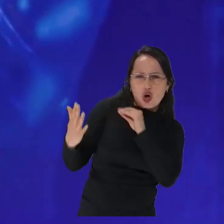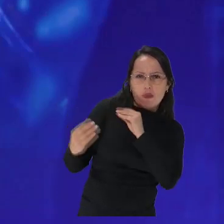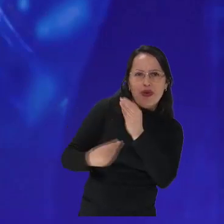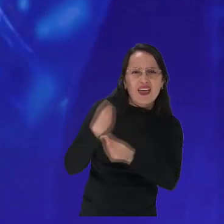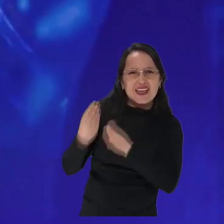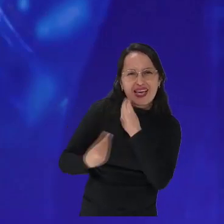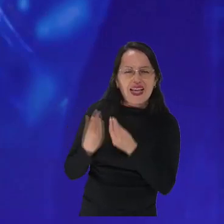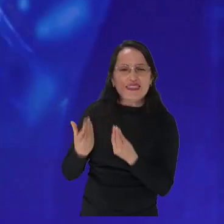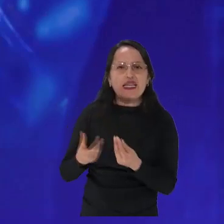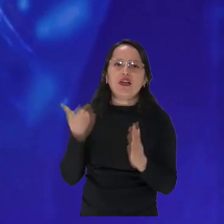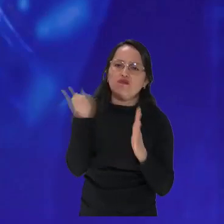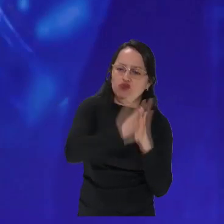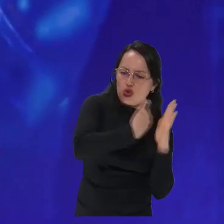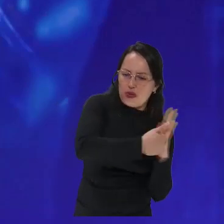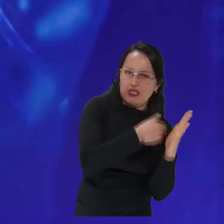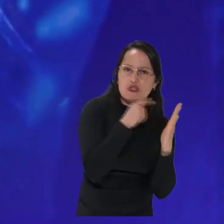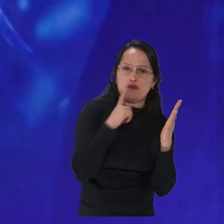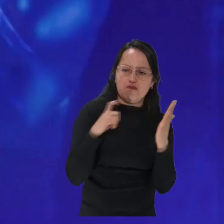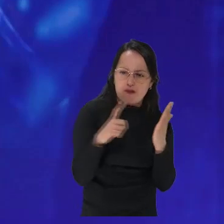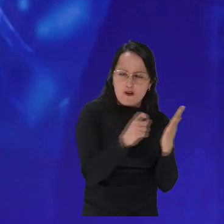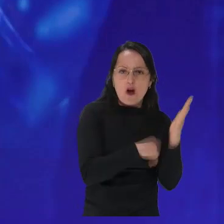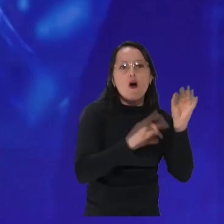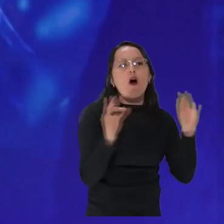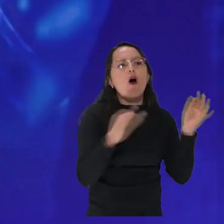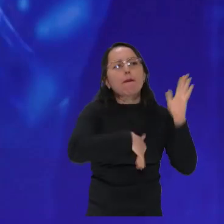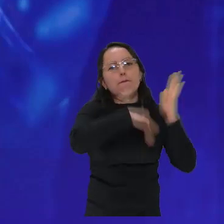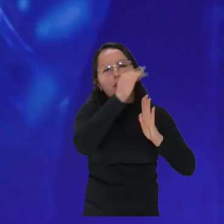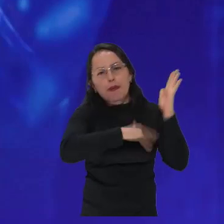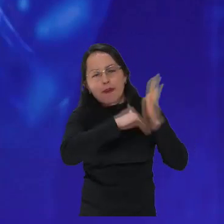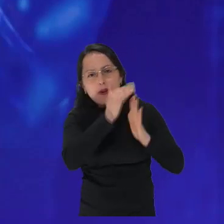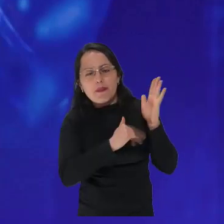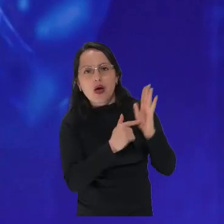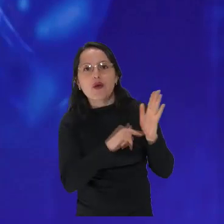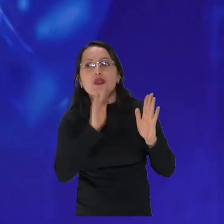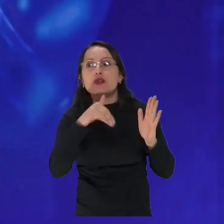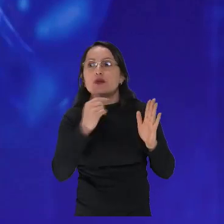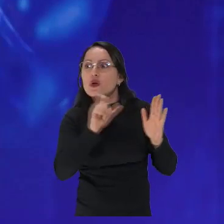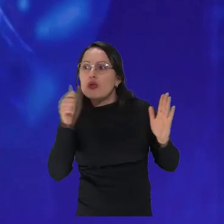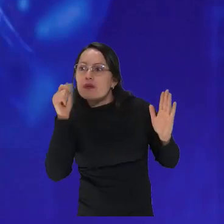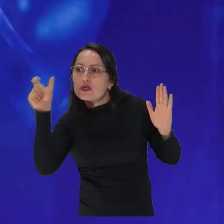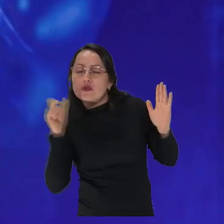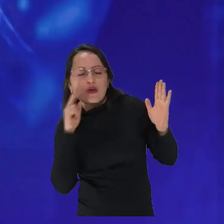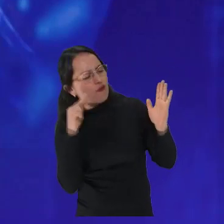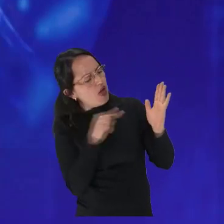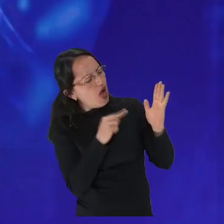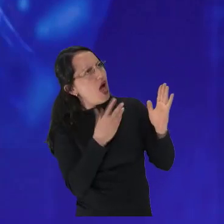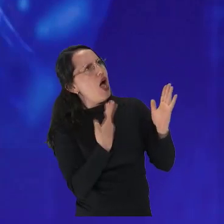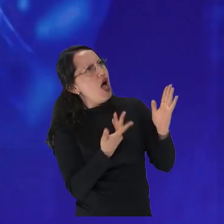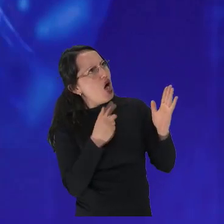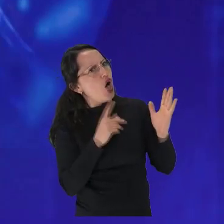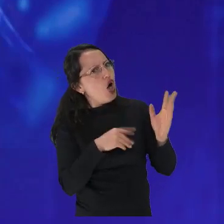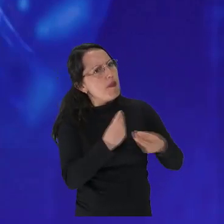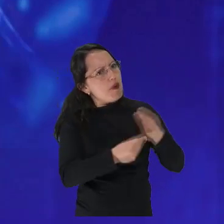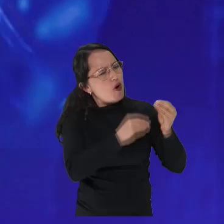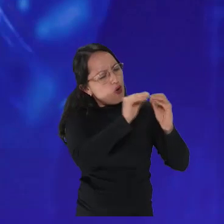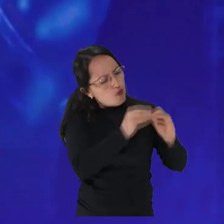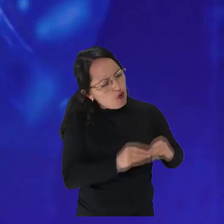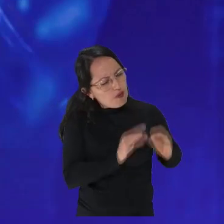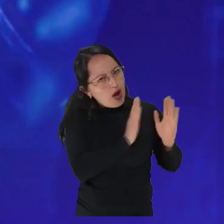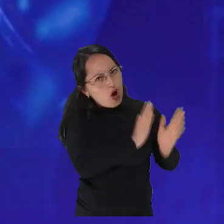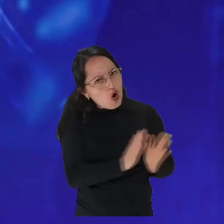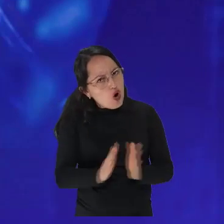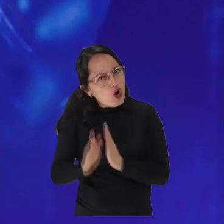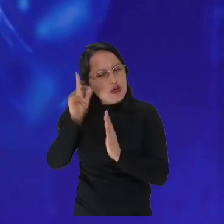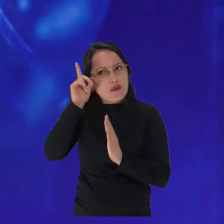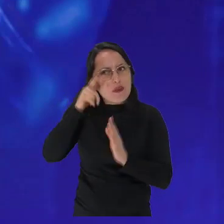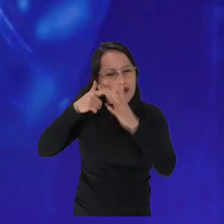cómo sucede, se documenta, se pinta, y otras personas van a ver, mira, sí, se hace una circuncisión y